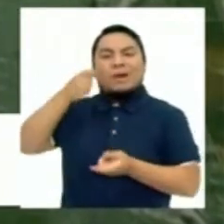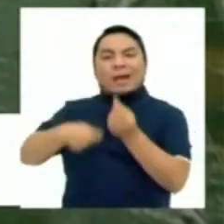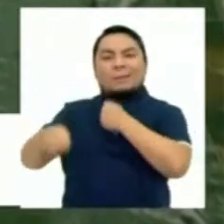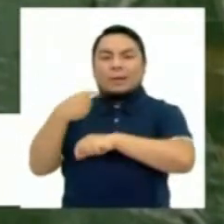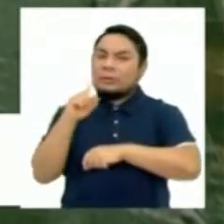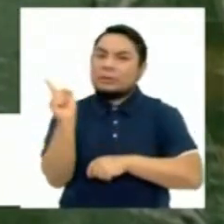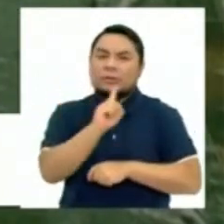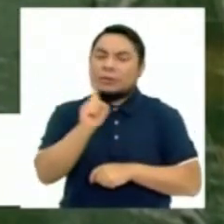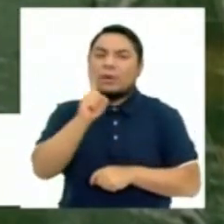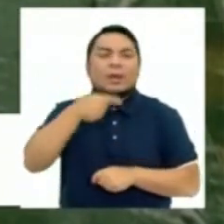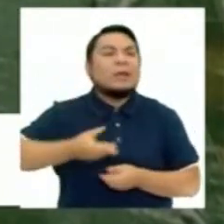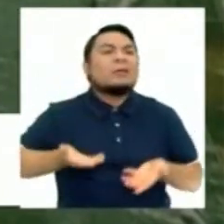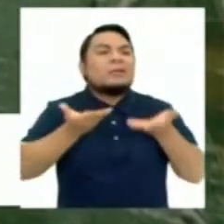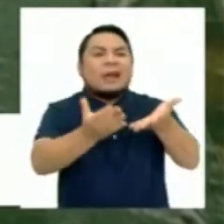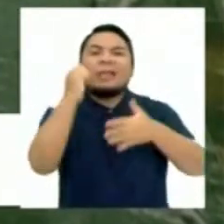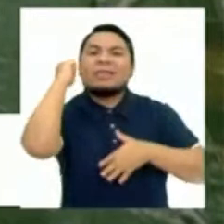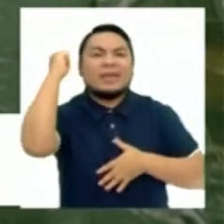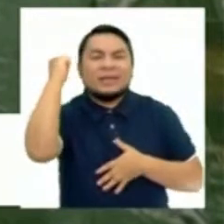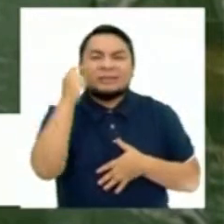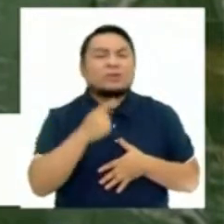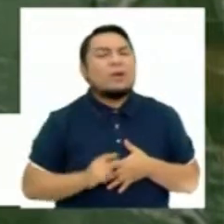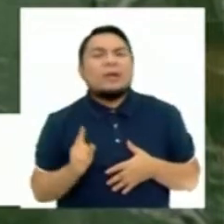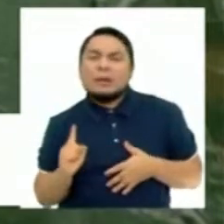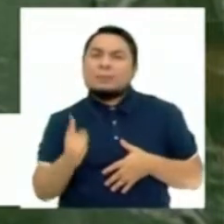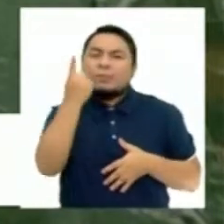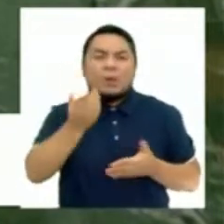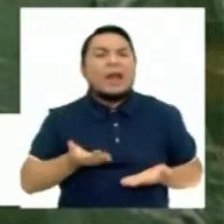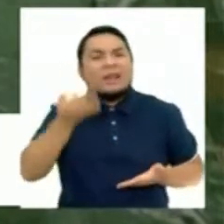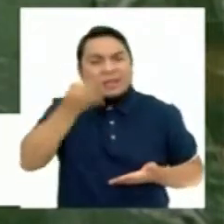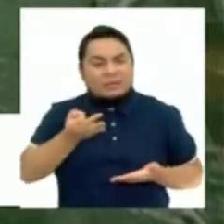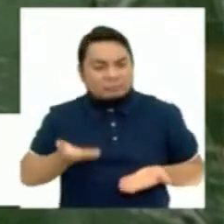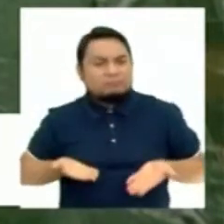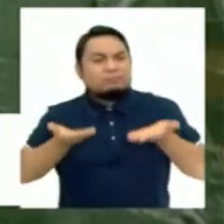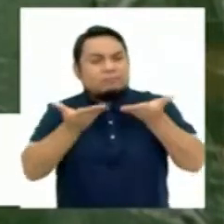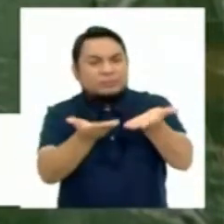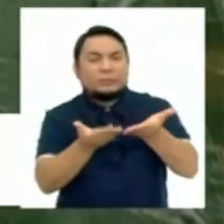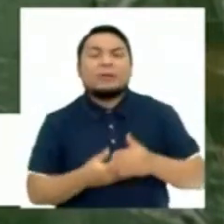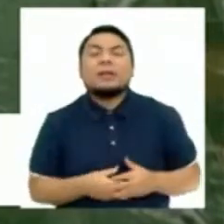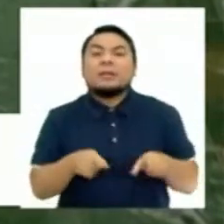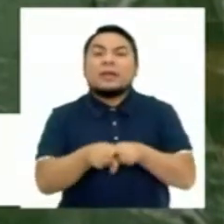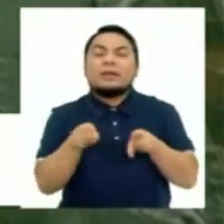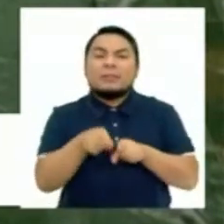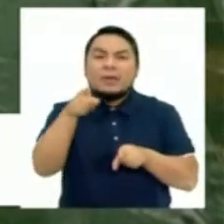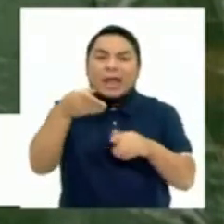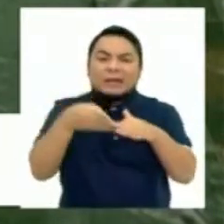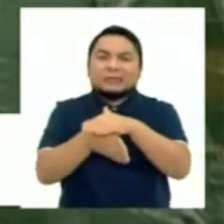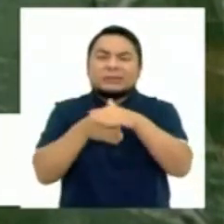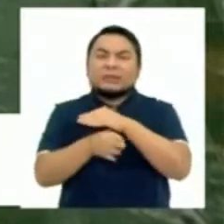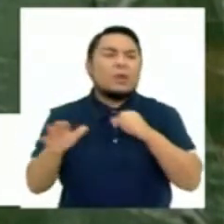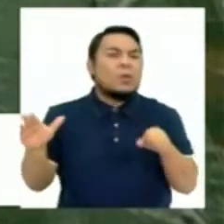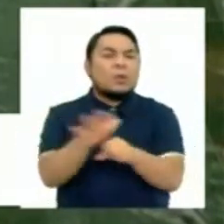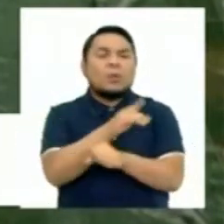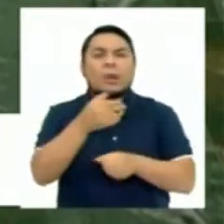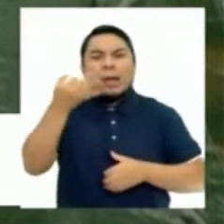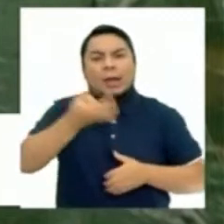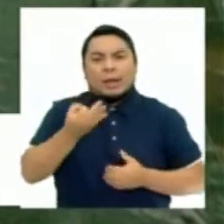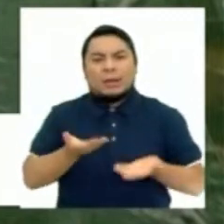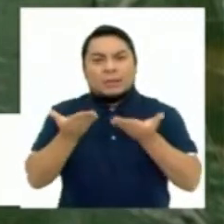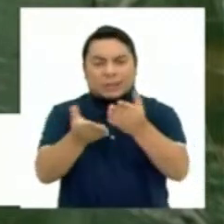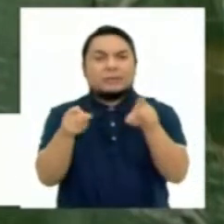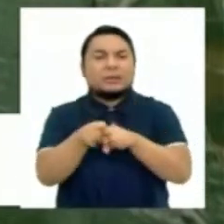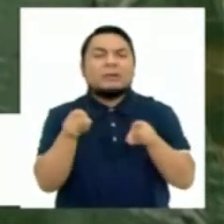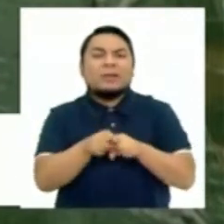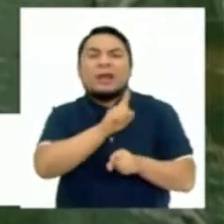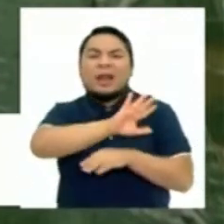lucro. Son derechos humanos fundamentales que debemos garantizar, asegurando un acceso universal de calidad y